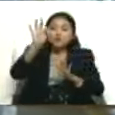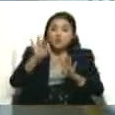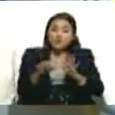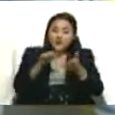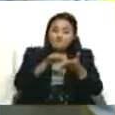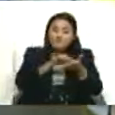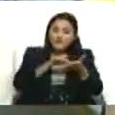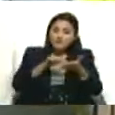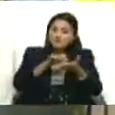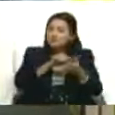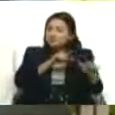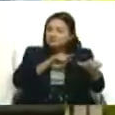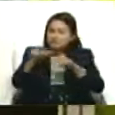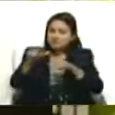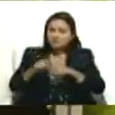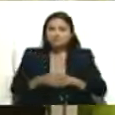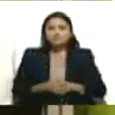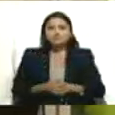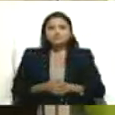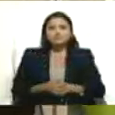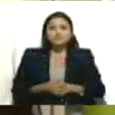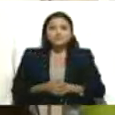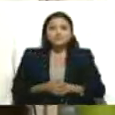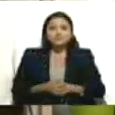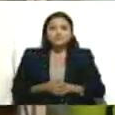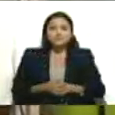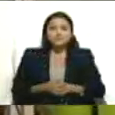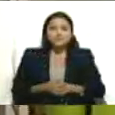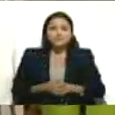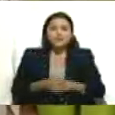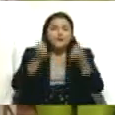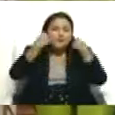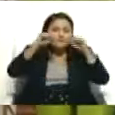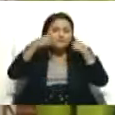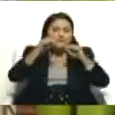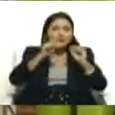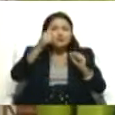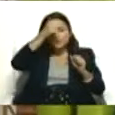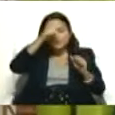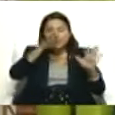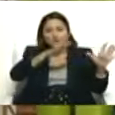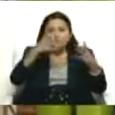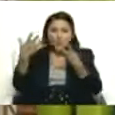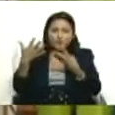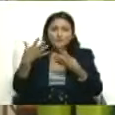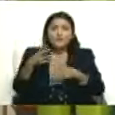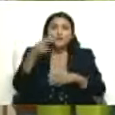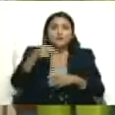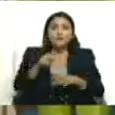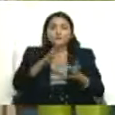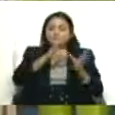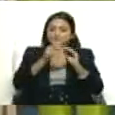99% de las máquinas y las mesas en todo el territorio nacional para el simulacro de este domingo. Con esta información nosotros vamos a despedir el contacto.